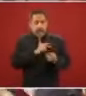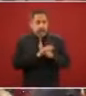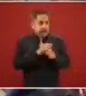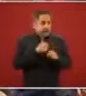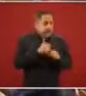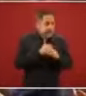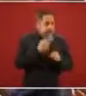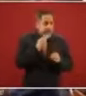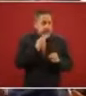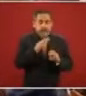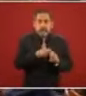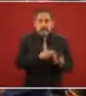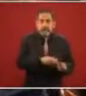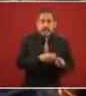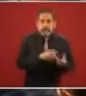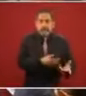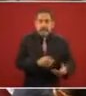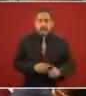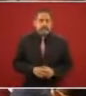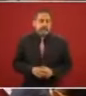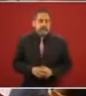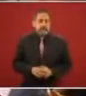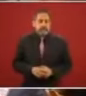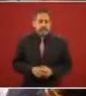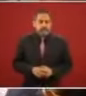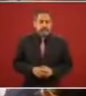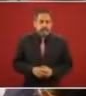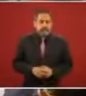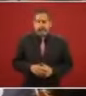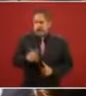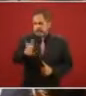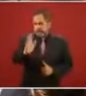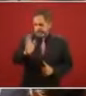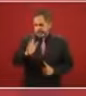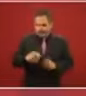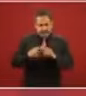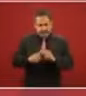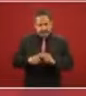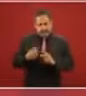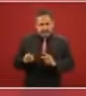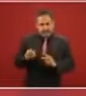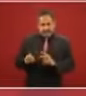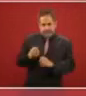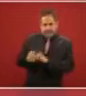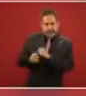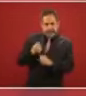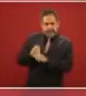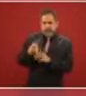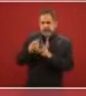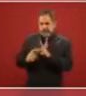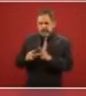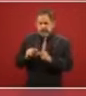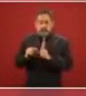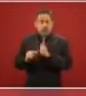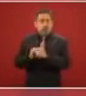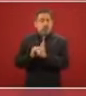qué fecha se espera que estén operando? Estamos empezando ya a hacerlo este año. Van a ir poco a